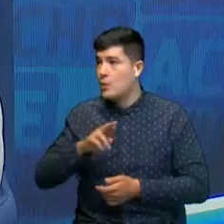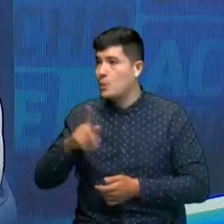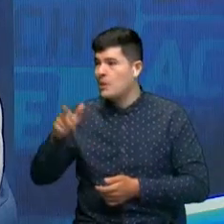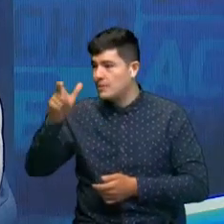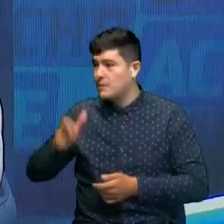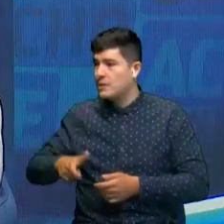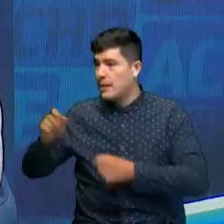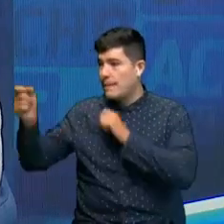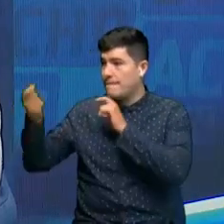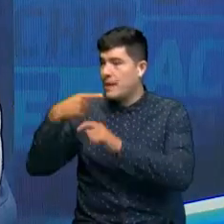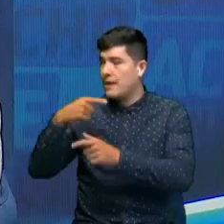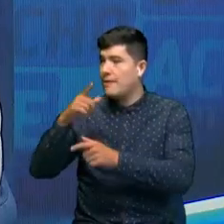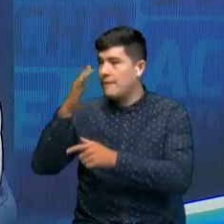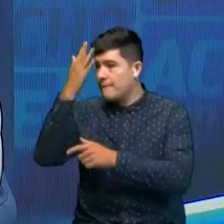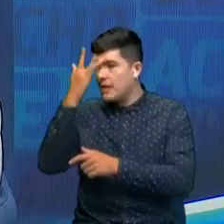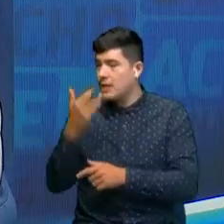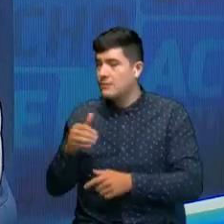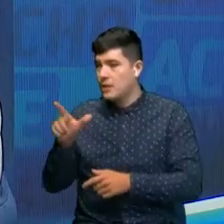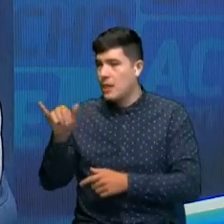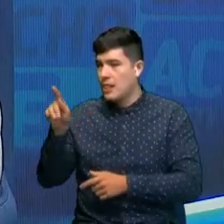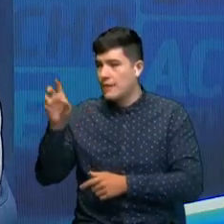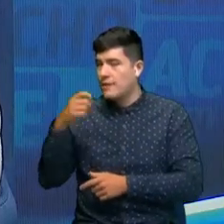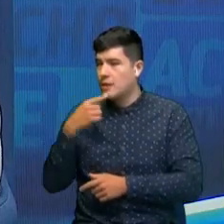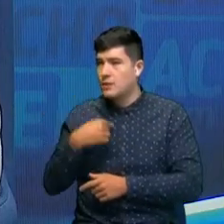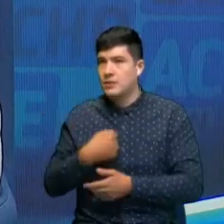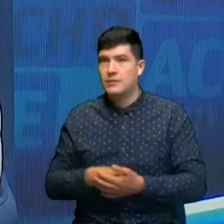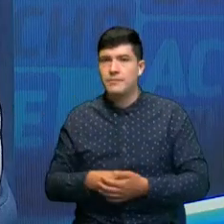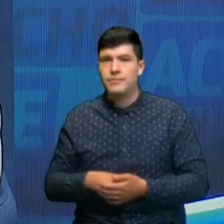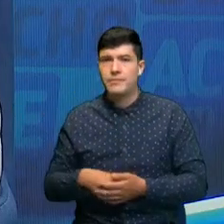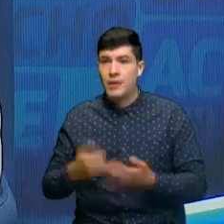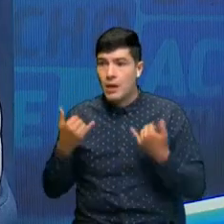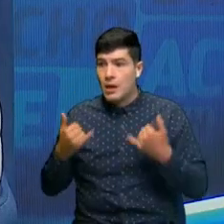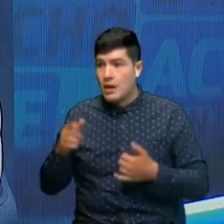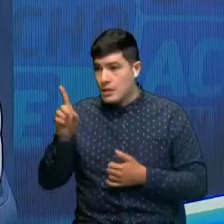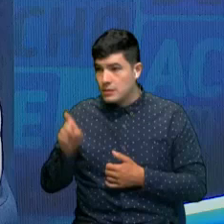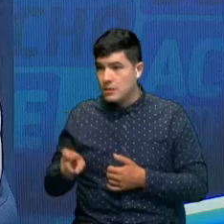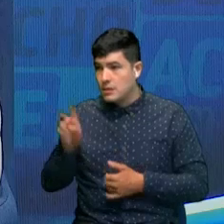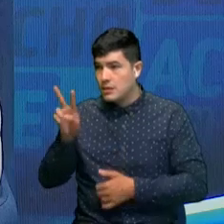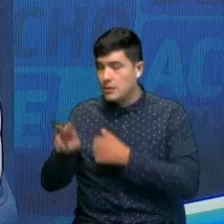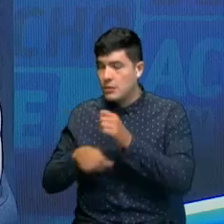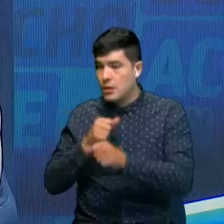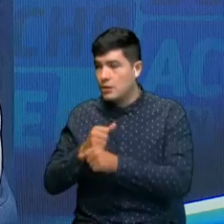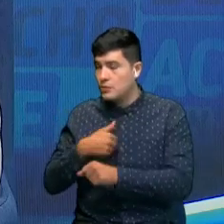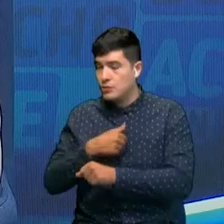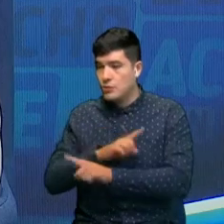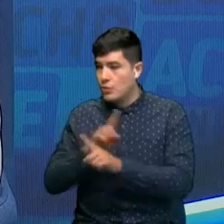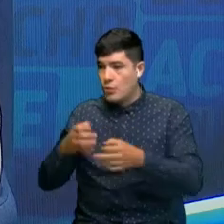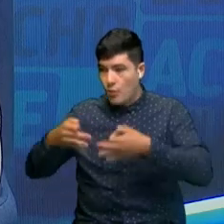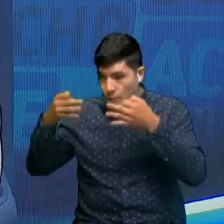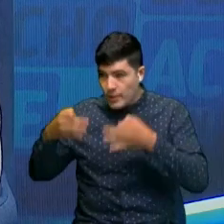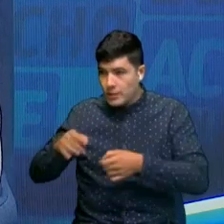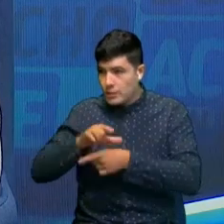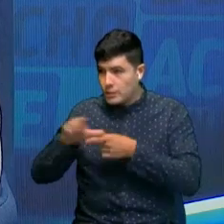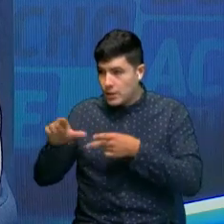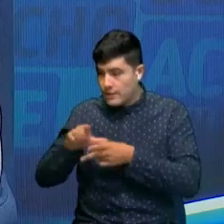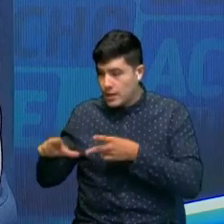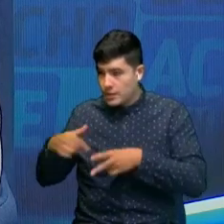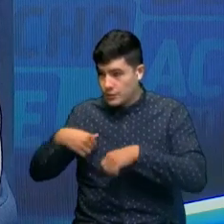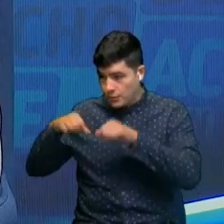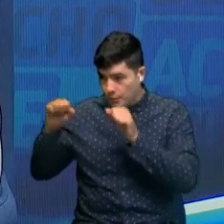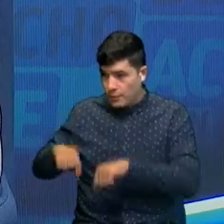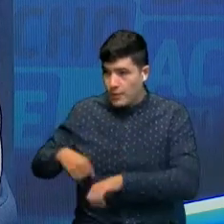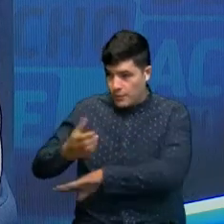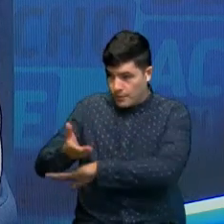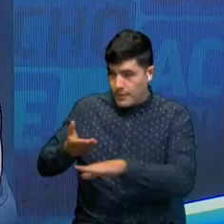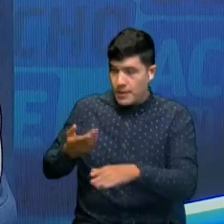escribiendo a través de Facebook Live. Claudia nos dice lo siguiente: si a los 62 años no completo las semanas en un fondo privado, ¿puedo